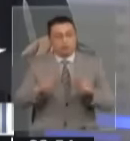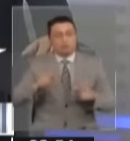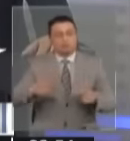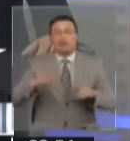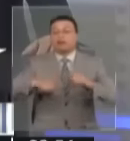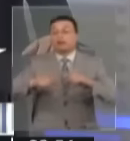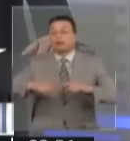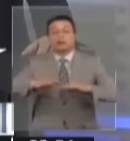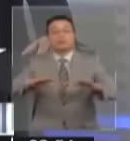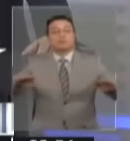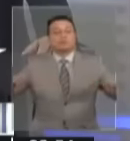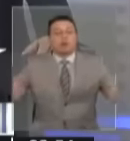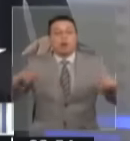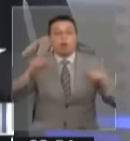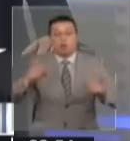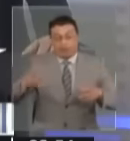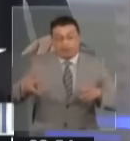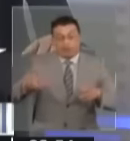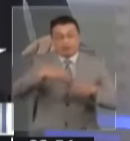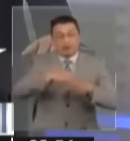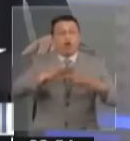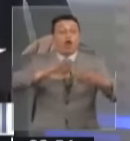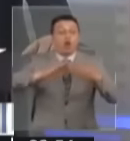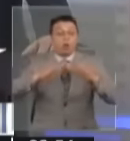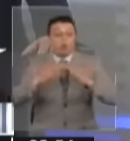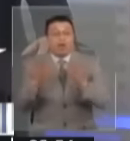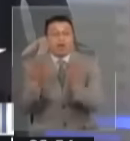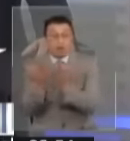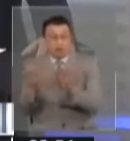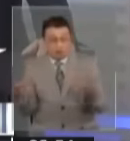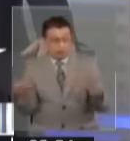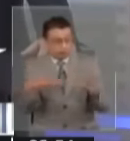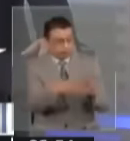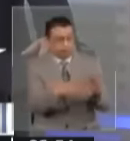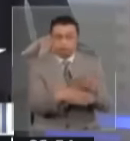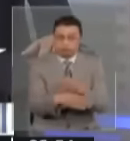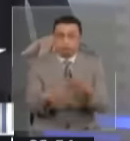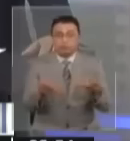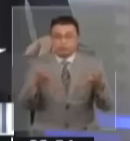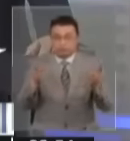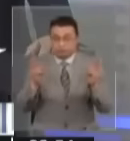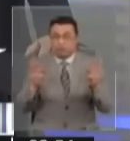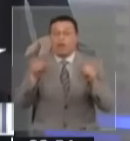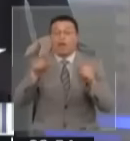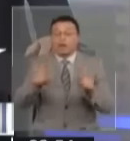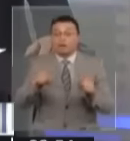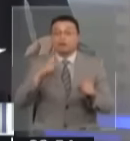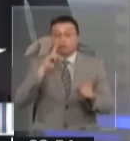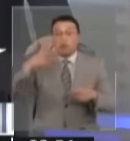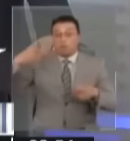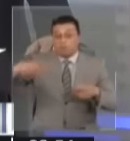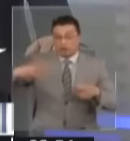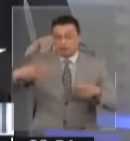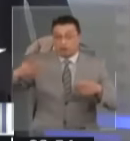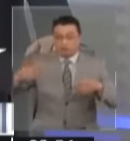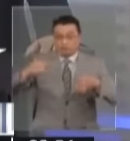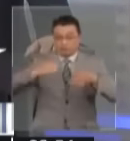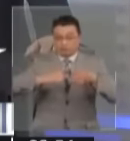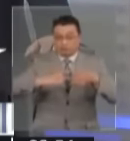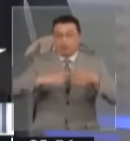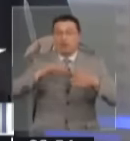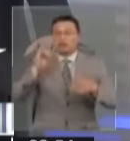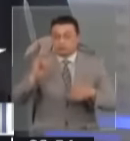territoriales y se puedan integrar comunidad-colegio. Eso mientras esté bajo el alero municipal. Sí